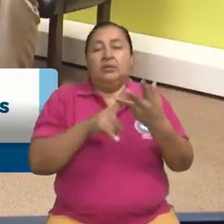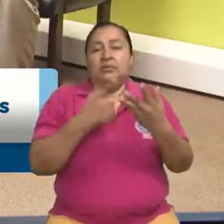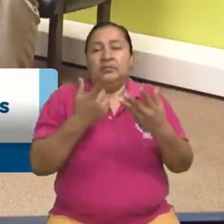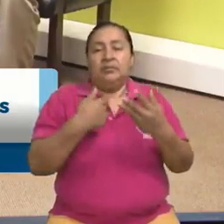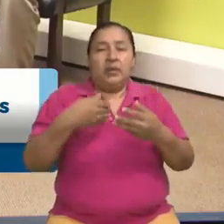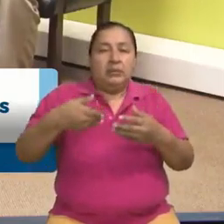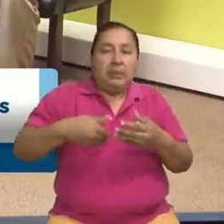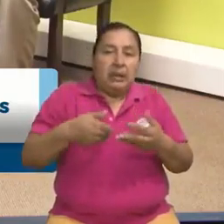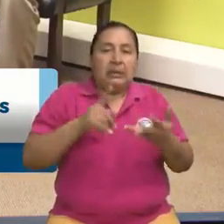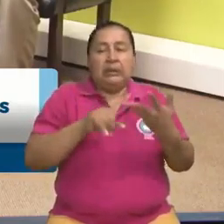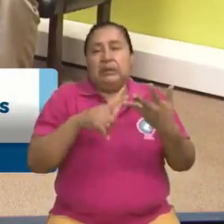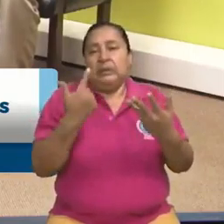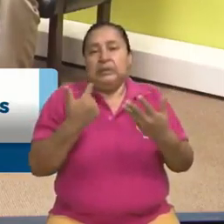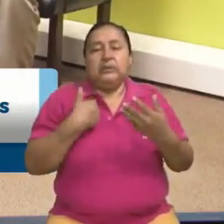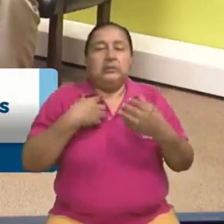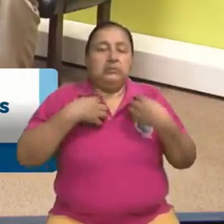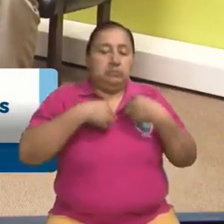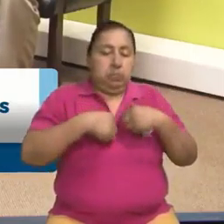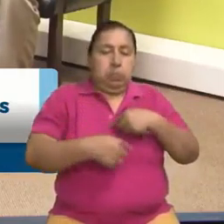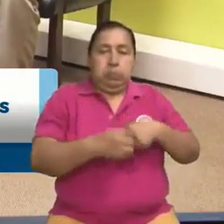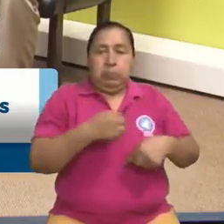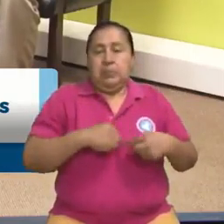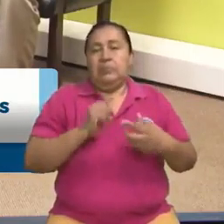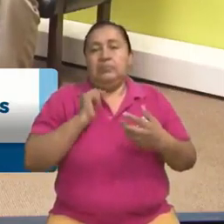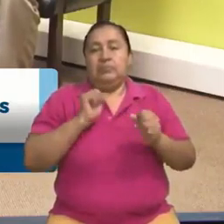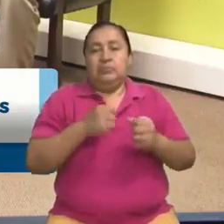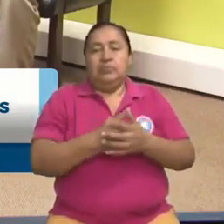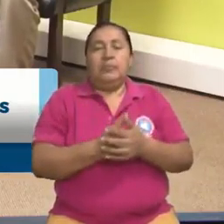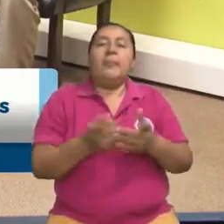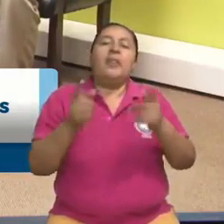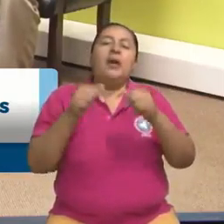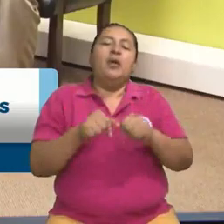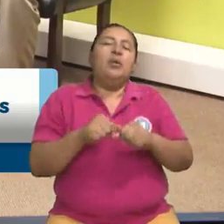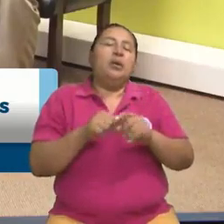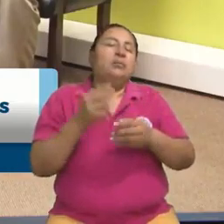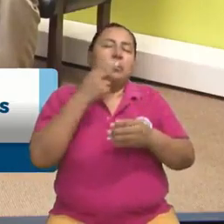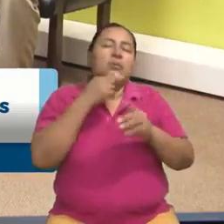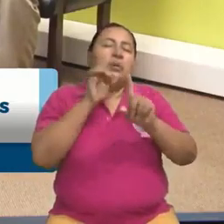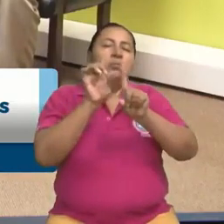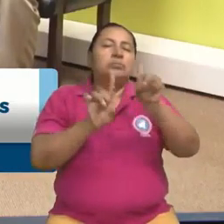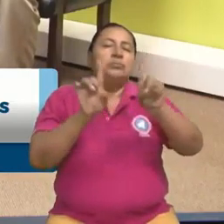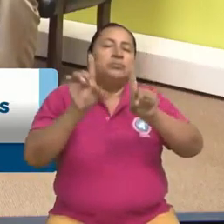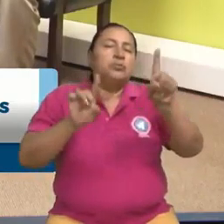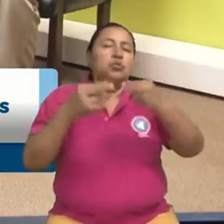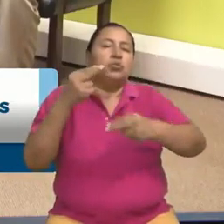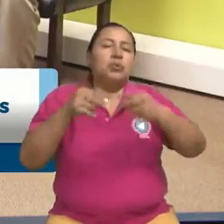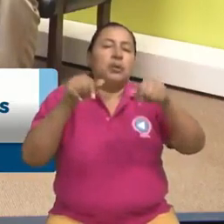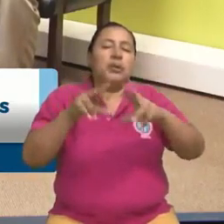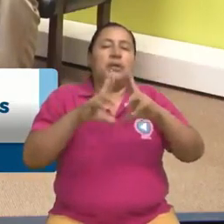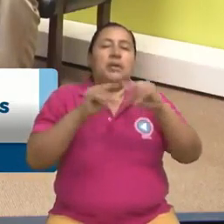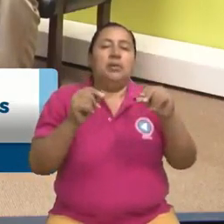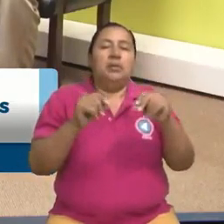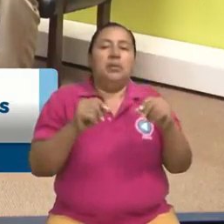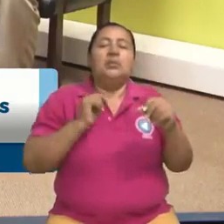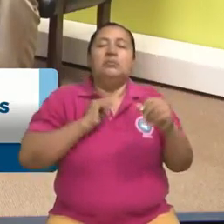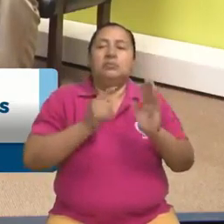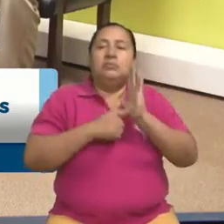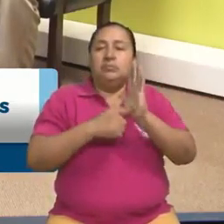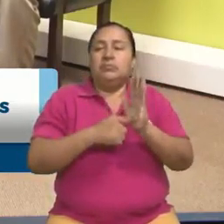hepáticas, intestinales, pulmonares. Ahora, ¿cómo estamos en las estadísticas en nuestro país? ¿Se presentan mucho